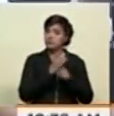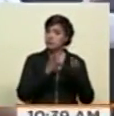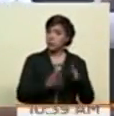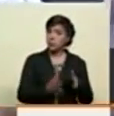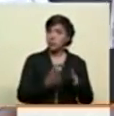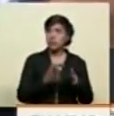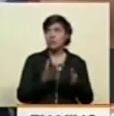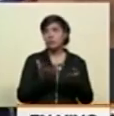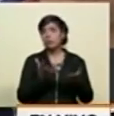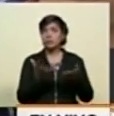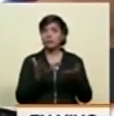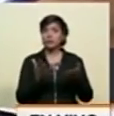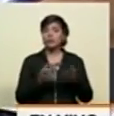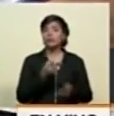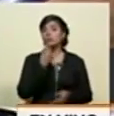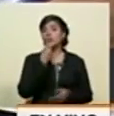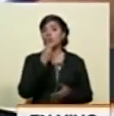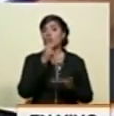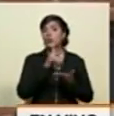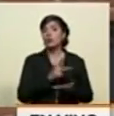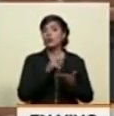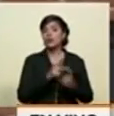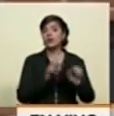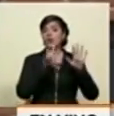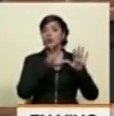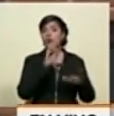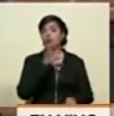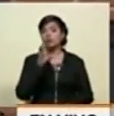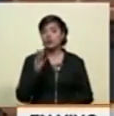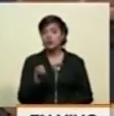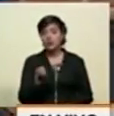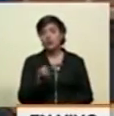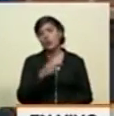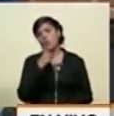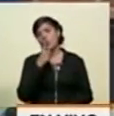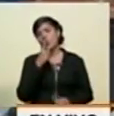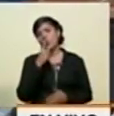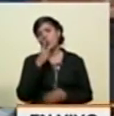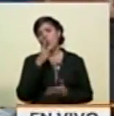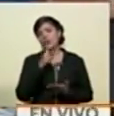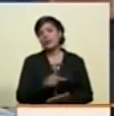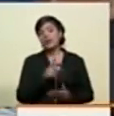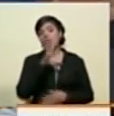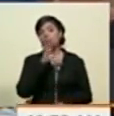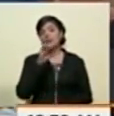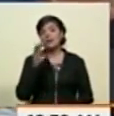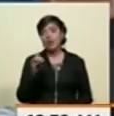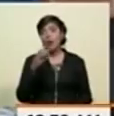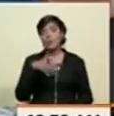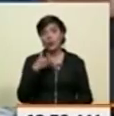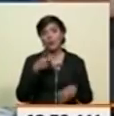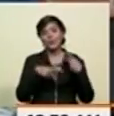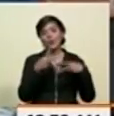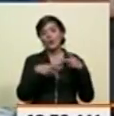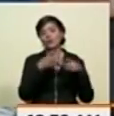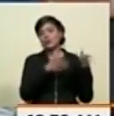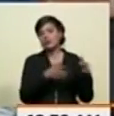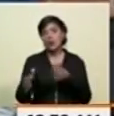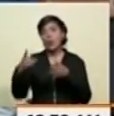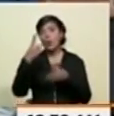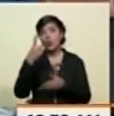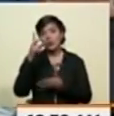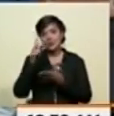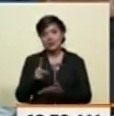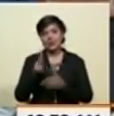casi que un kilo 800, un kilo 200, un kilo 500, perdón, de arroz Paddy para producir un kilo de arroz